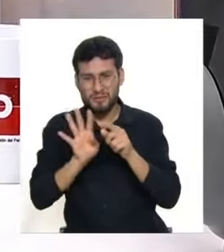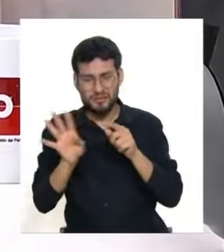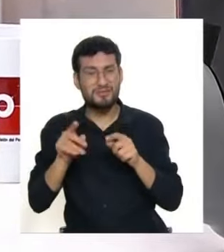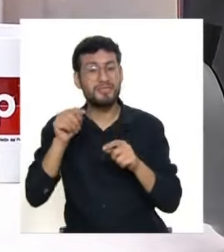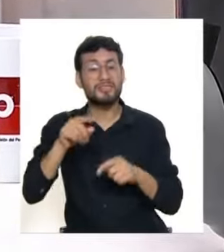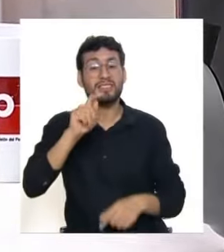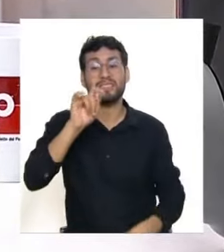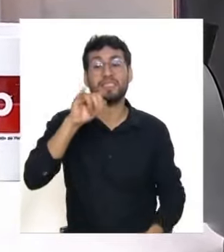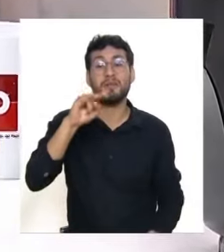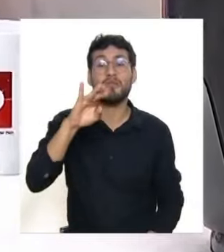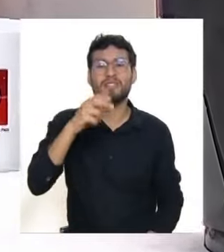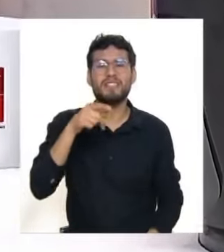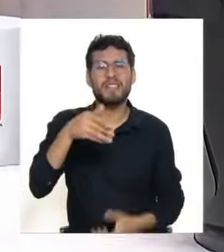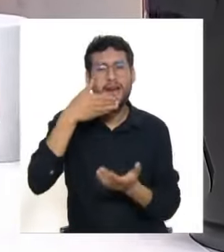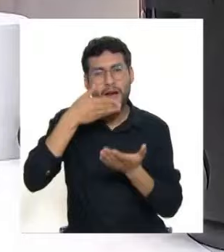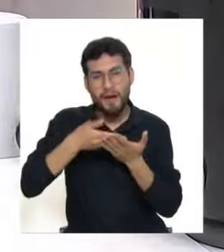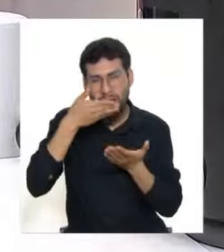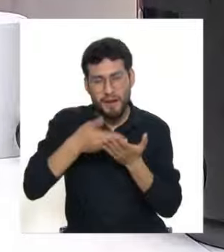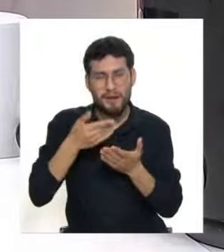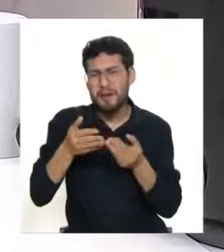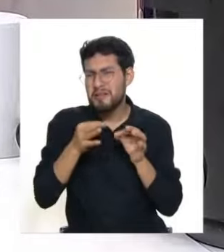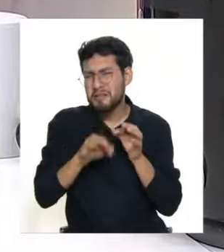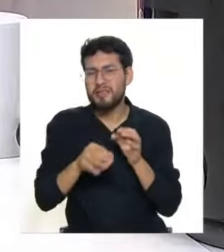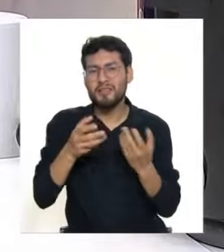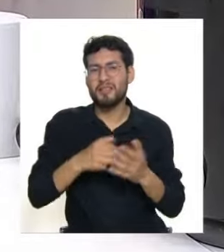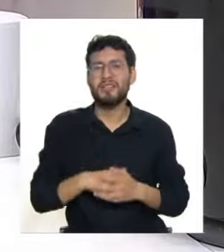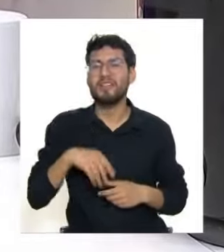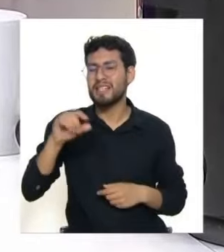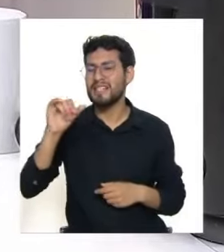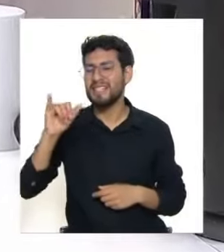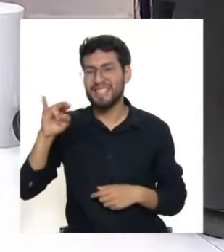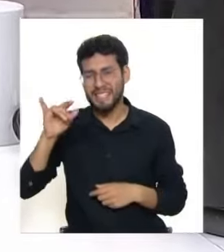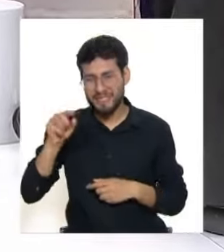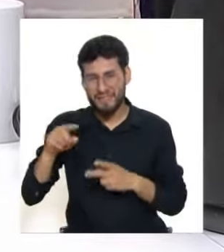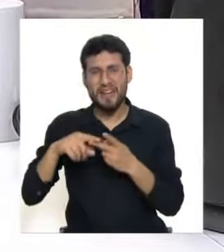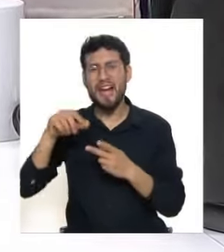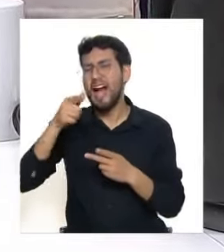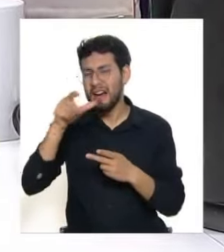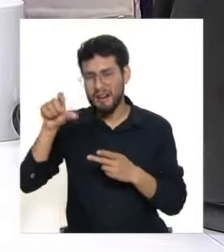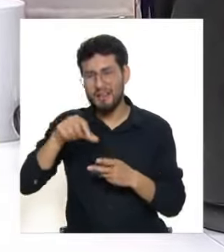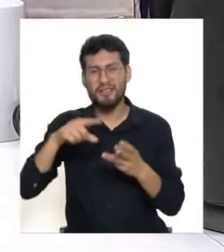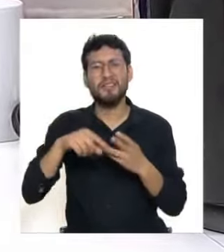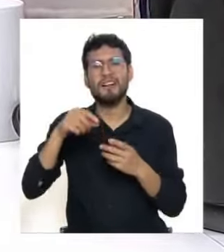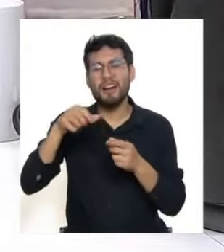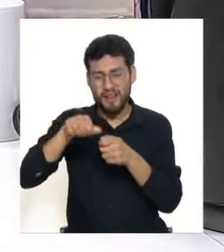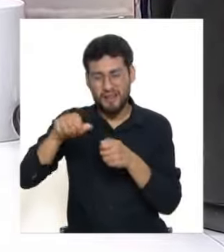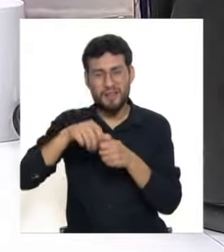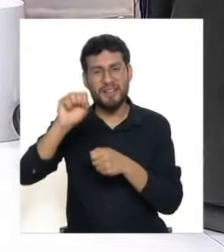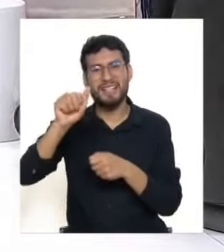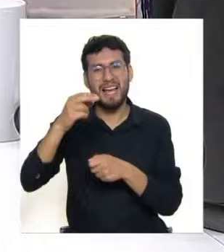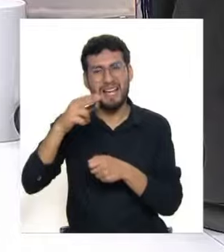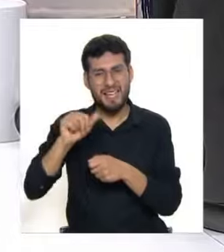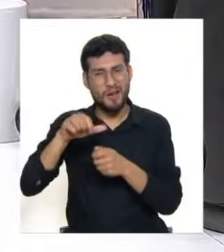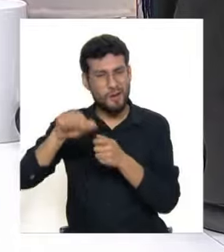el timbuchi es una sopita que se hace muy sencilla con un pedacito de ingiri, ojito de agua, un sacha culantro y ya